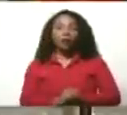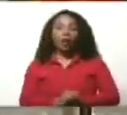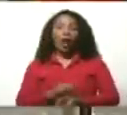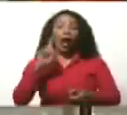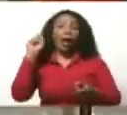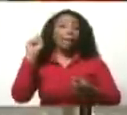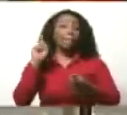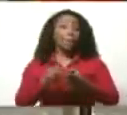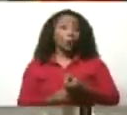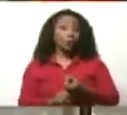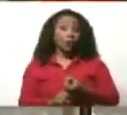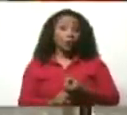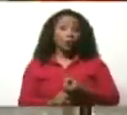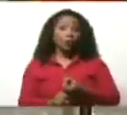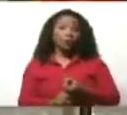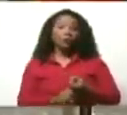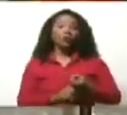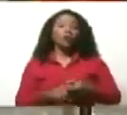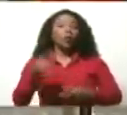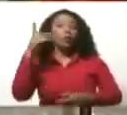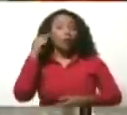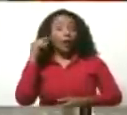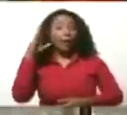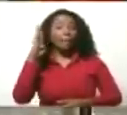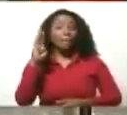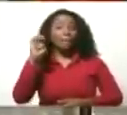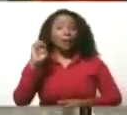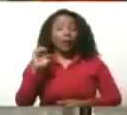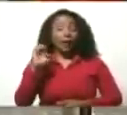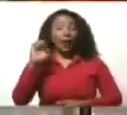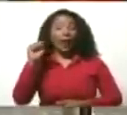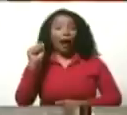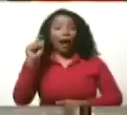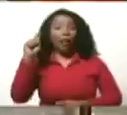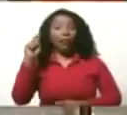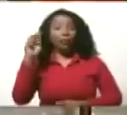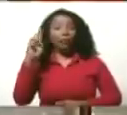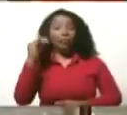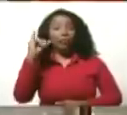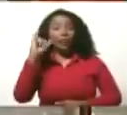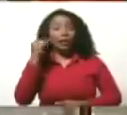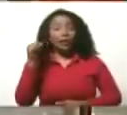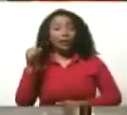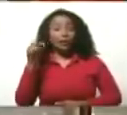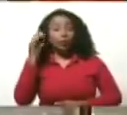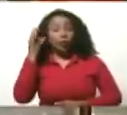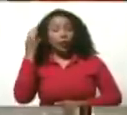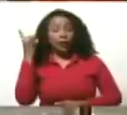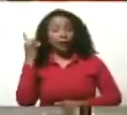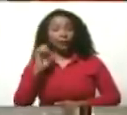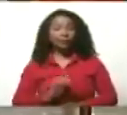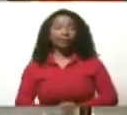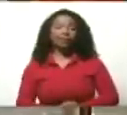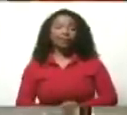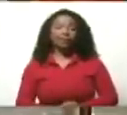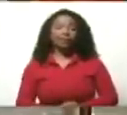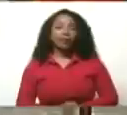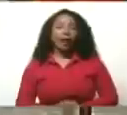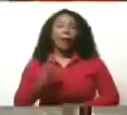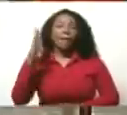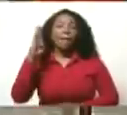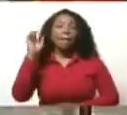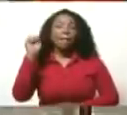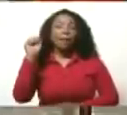esposa Beatriz Daniela Sansó de Ramírez y Nervis Villalobos. A Baldo Sansó,